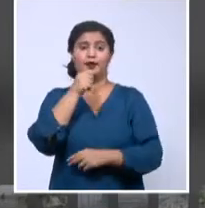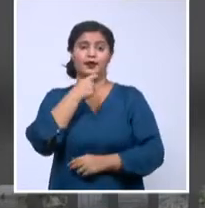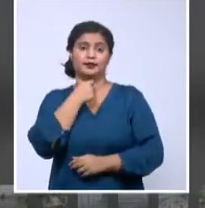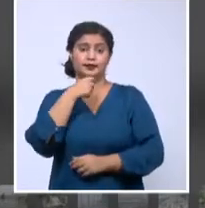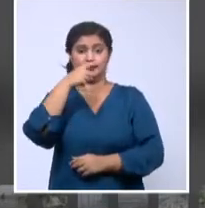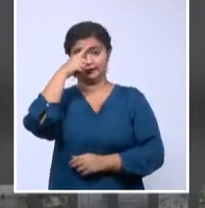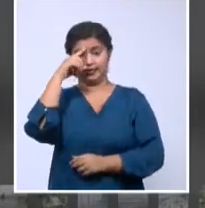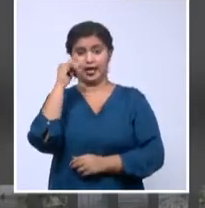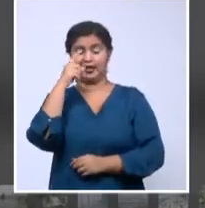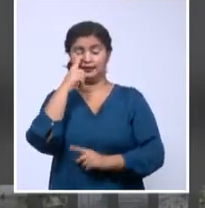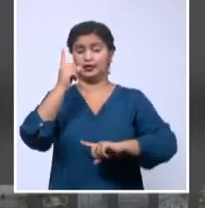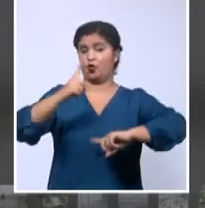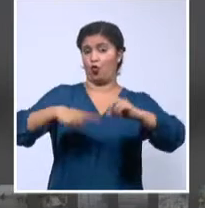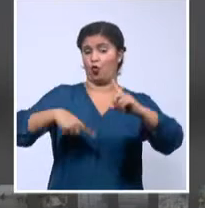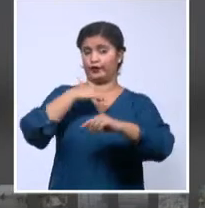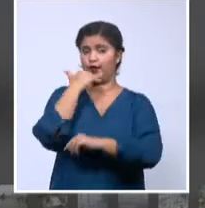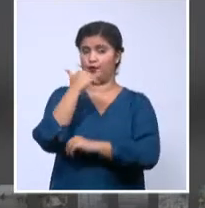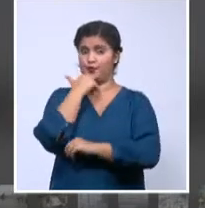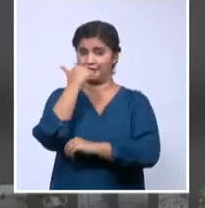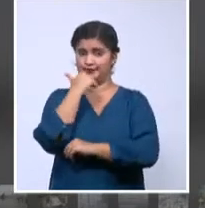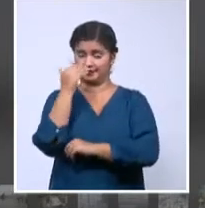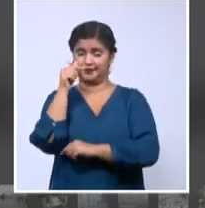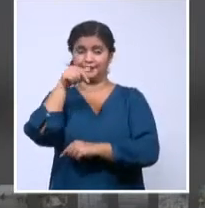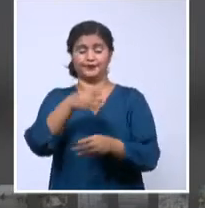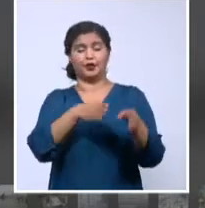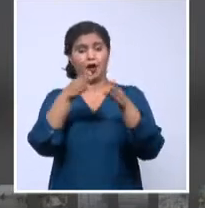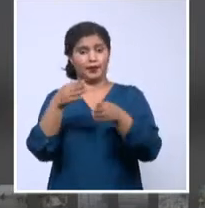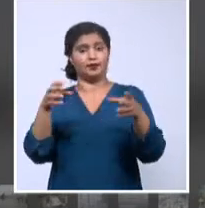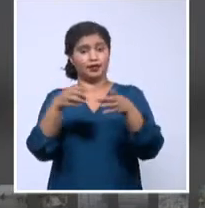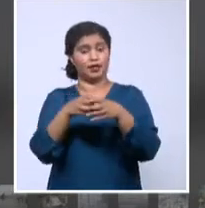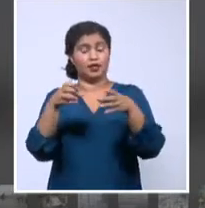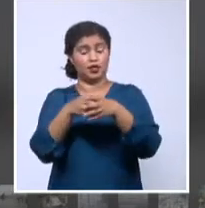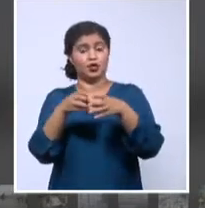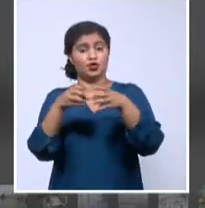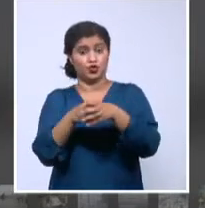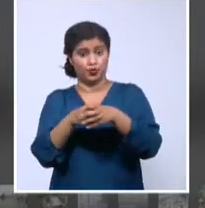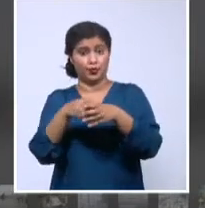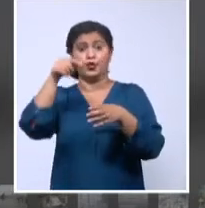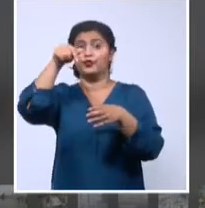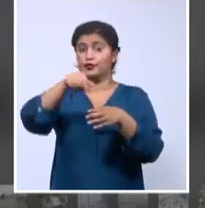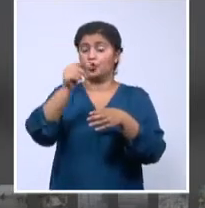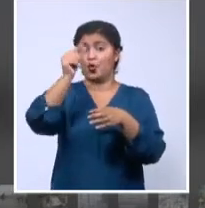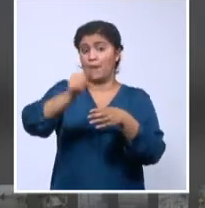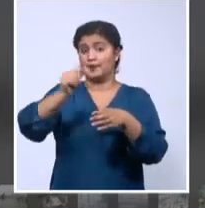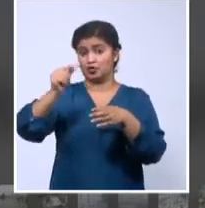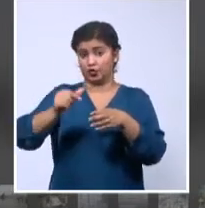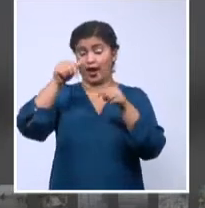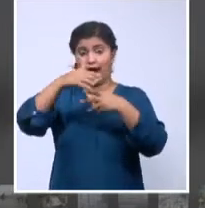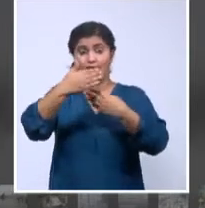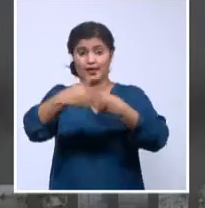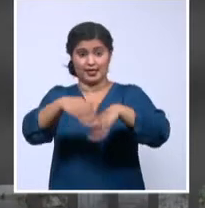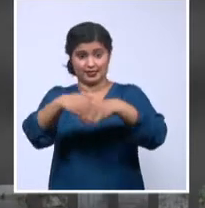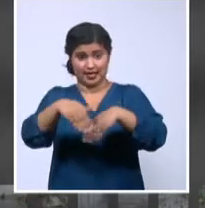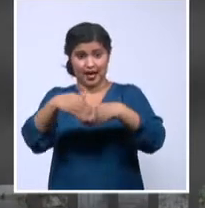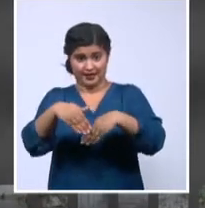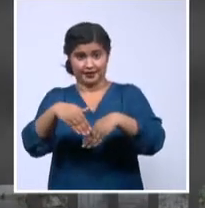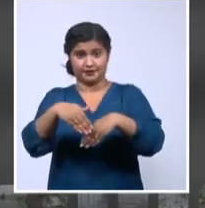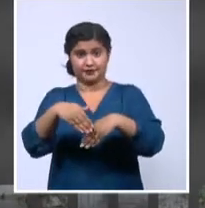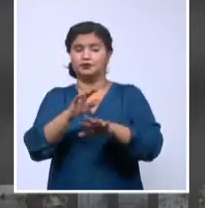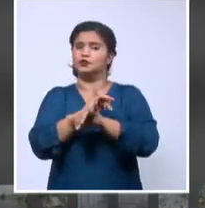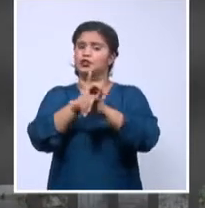la declaración de la Asociación Hermanos Saiz, donde se descalifica a los miembros del MSI. Estamos hablando de San Isidro. Vamos a avanzar, hay